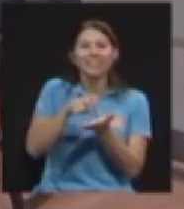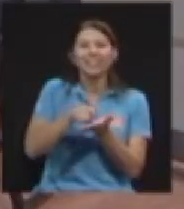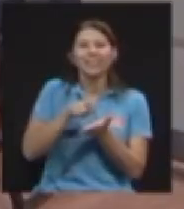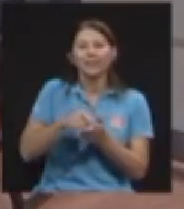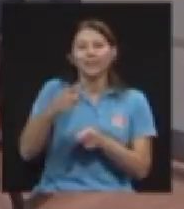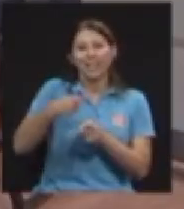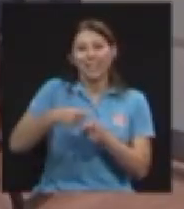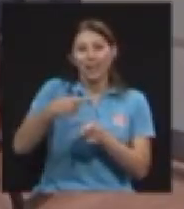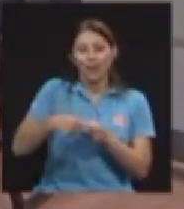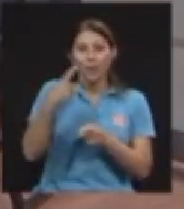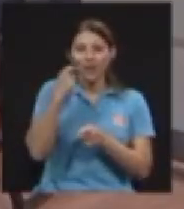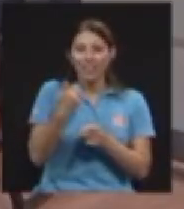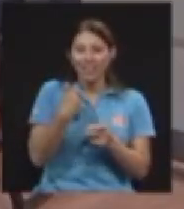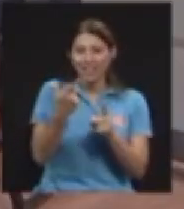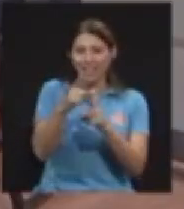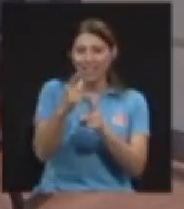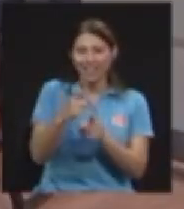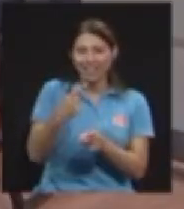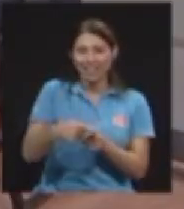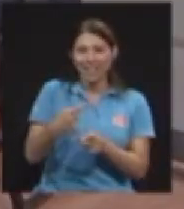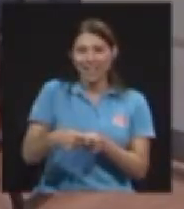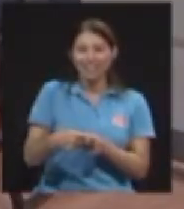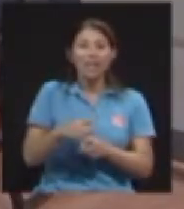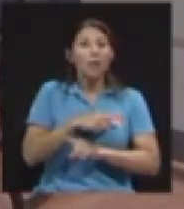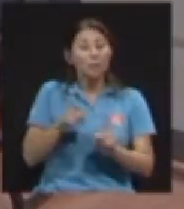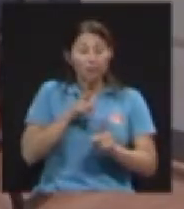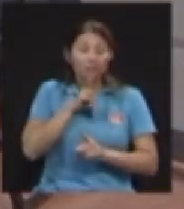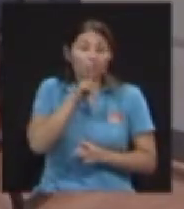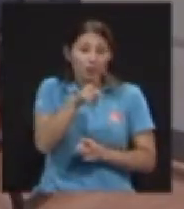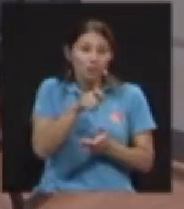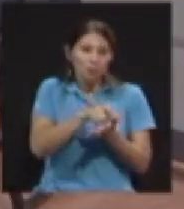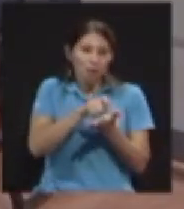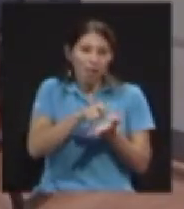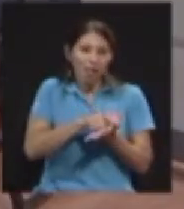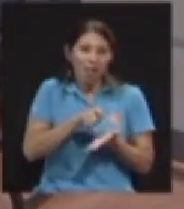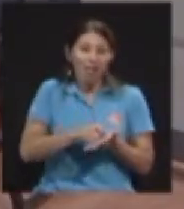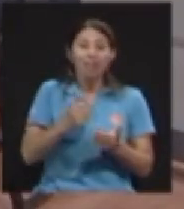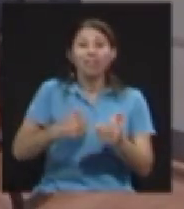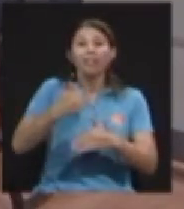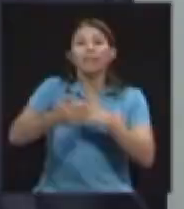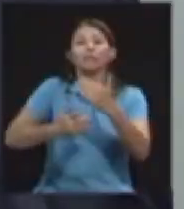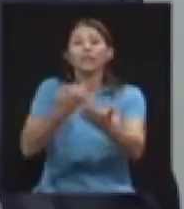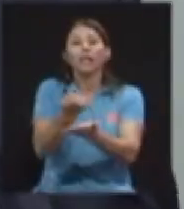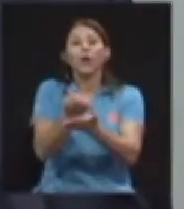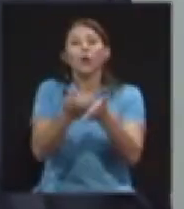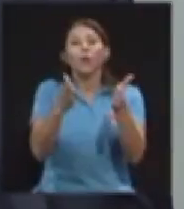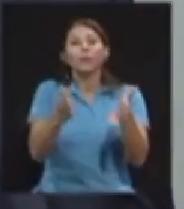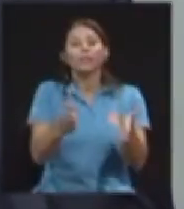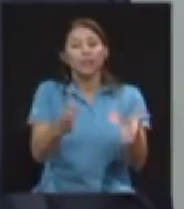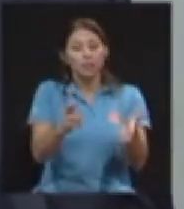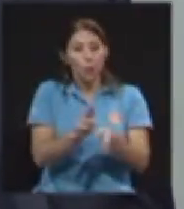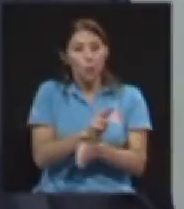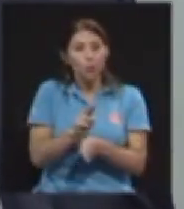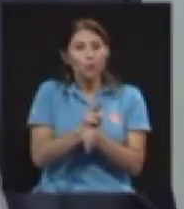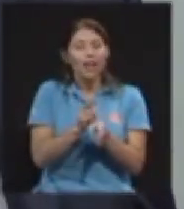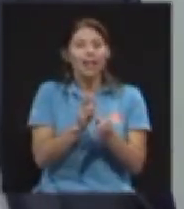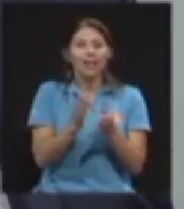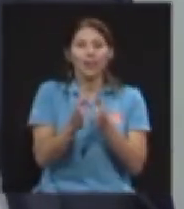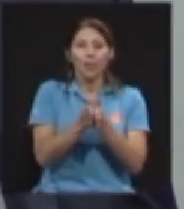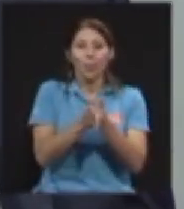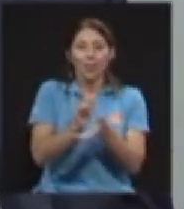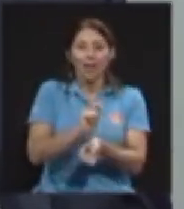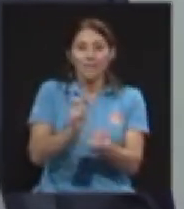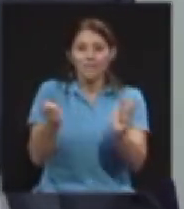Sí, por supuesto. O sea, esto después son tomados por economistas que llevan la teoría a la práctica y lo transforman. Pero el mismo